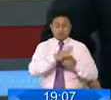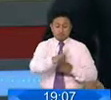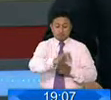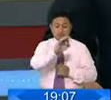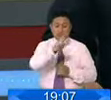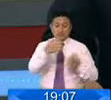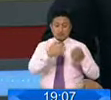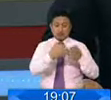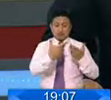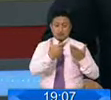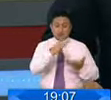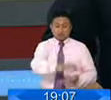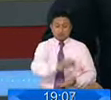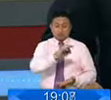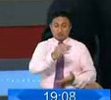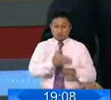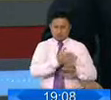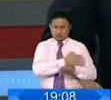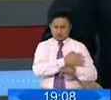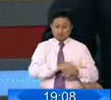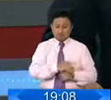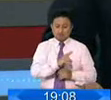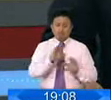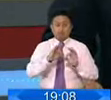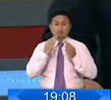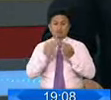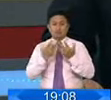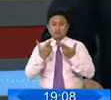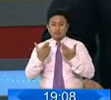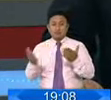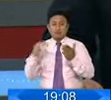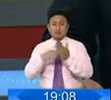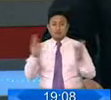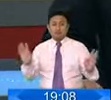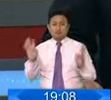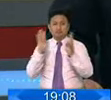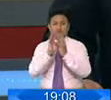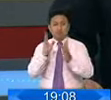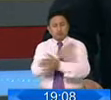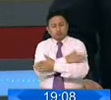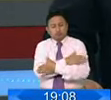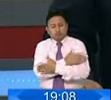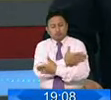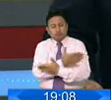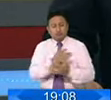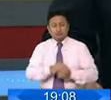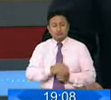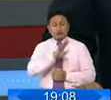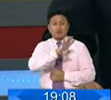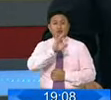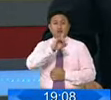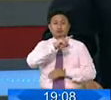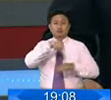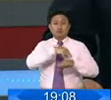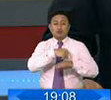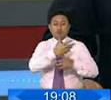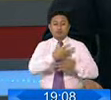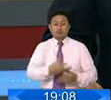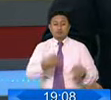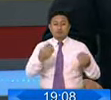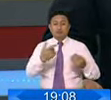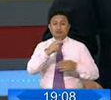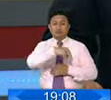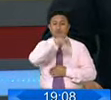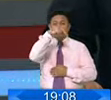patrulla militar que fue encontrada hace pocas horas. Familiares se reencontraron con los miembros de la patrulla militar que por 48 horas estuvo extraviada